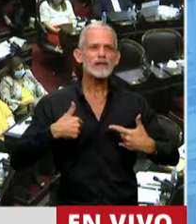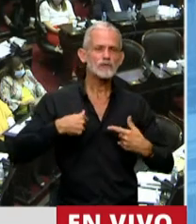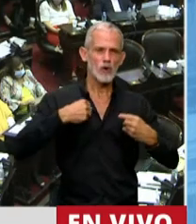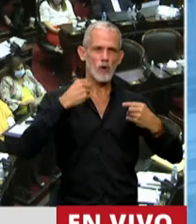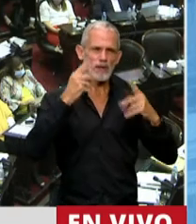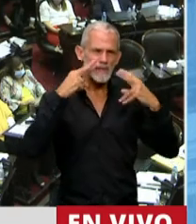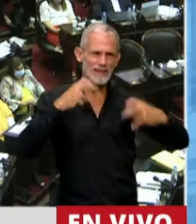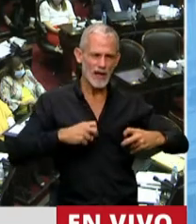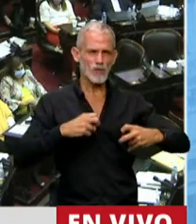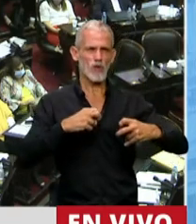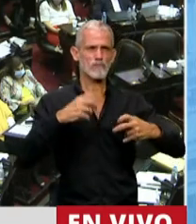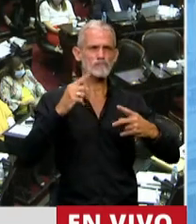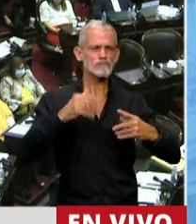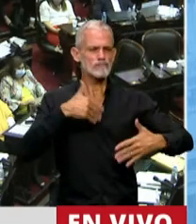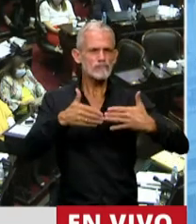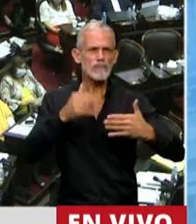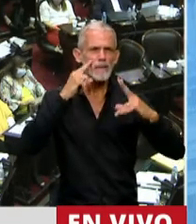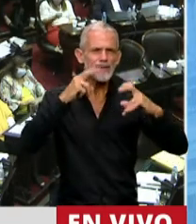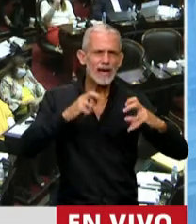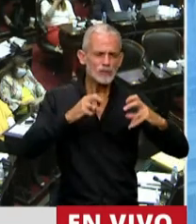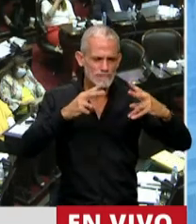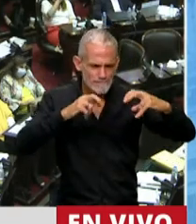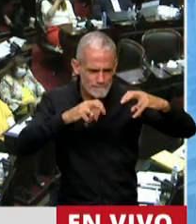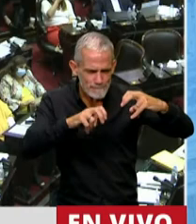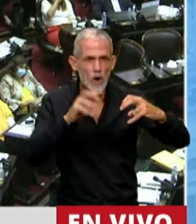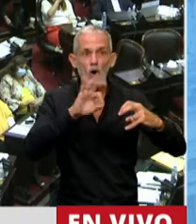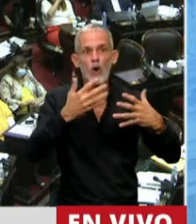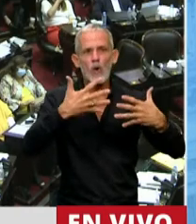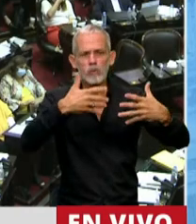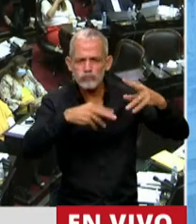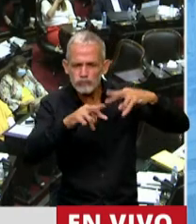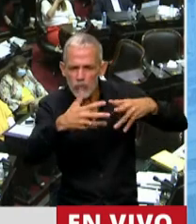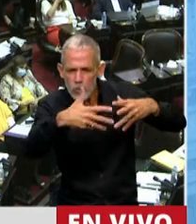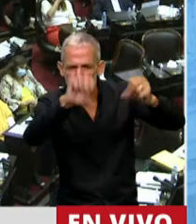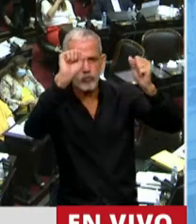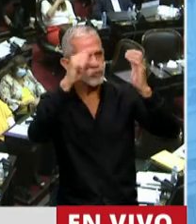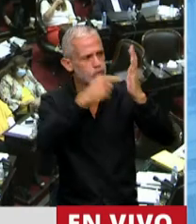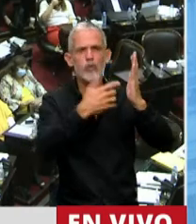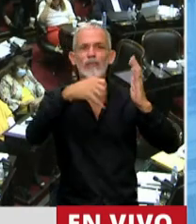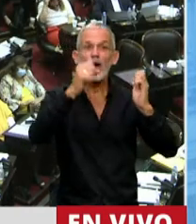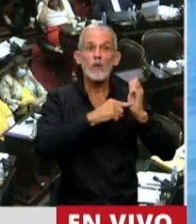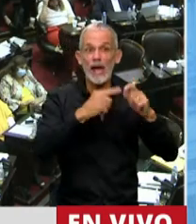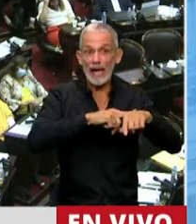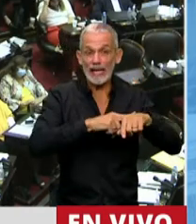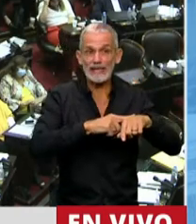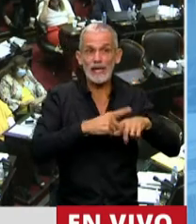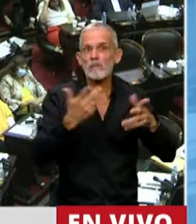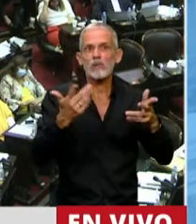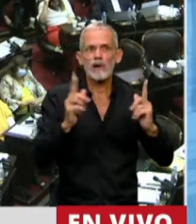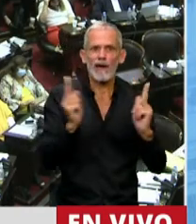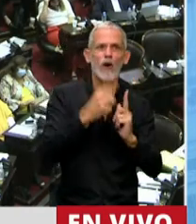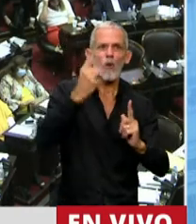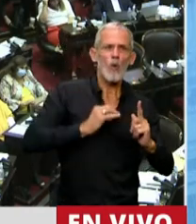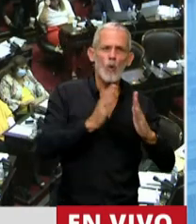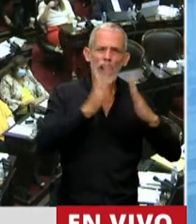investigador, llevar adelante una investigación o un descubrimiento, requieren de un tiempo que excede largamente el